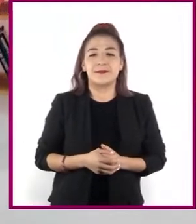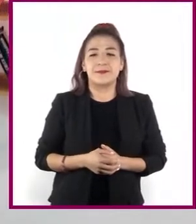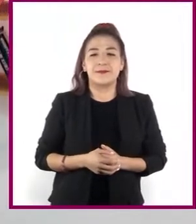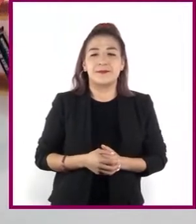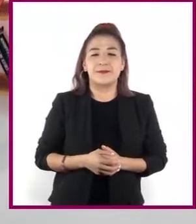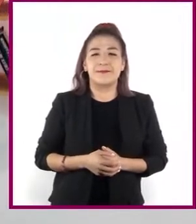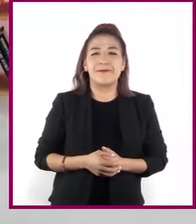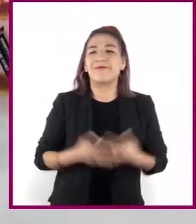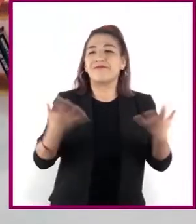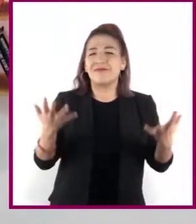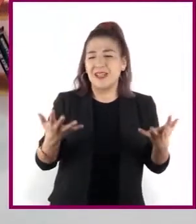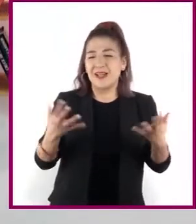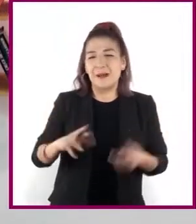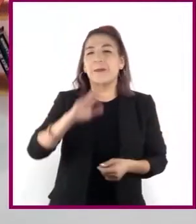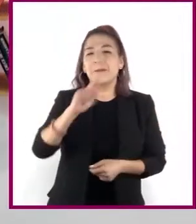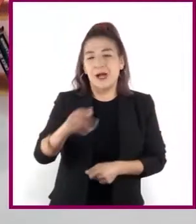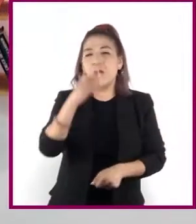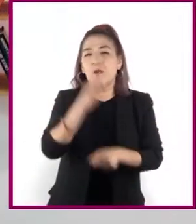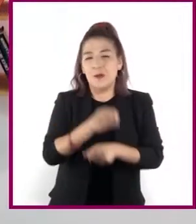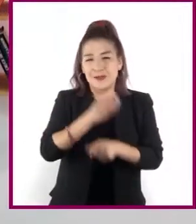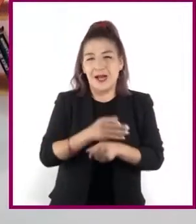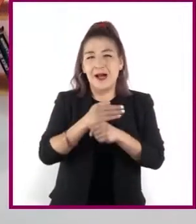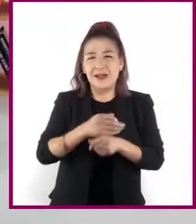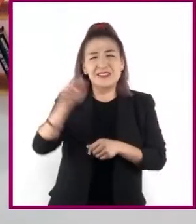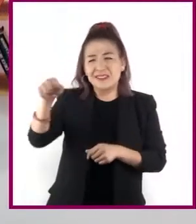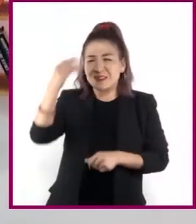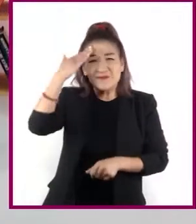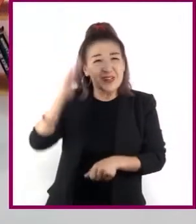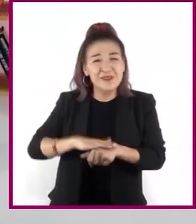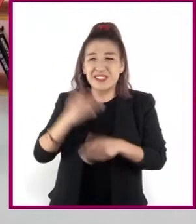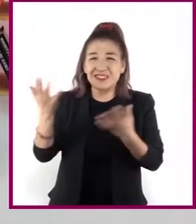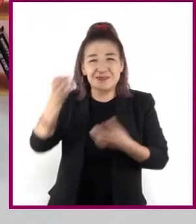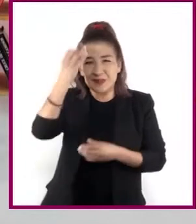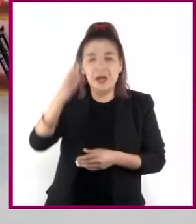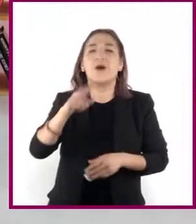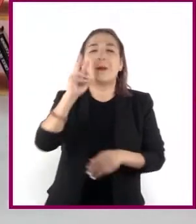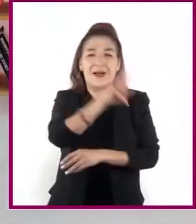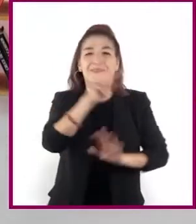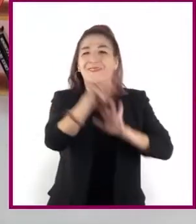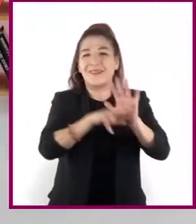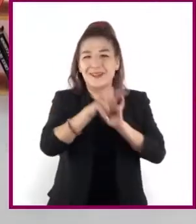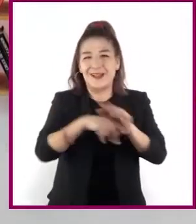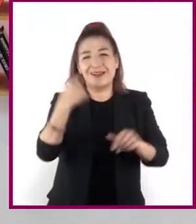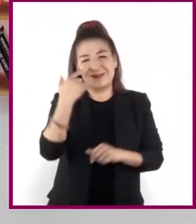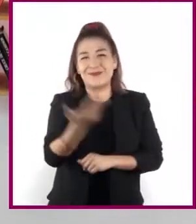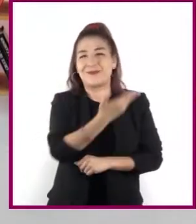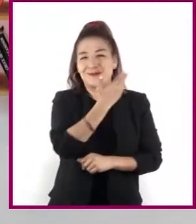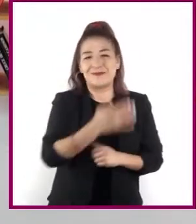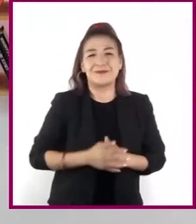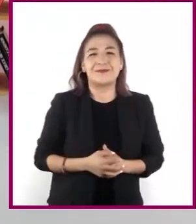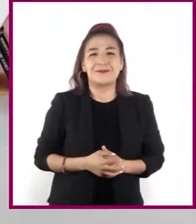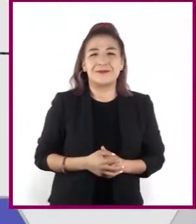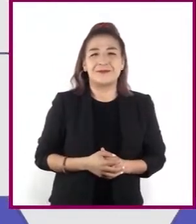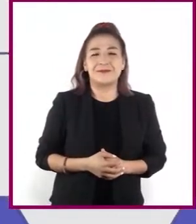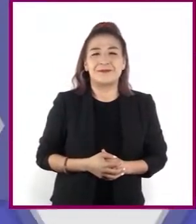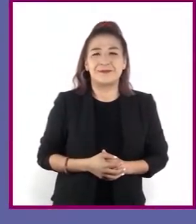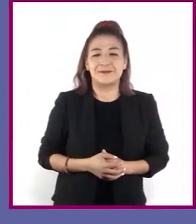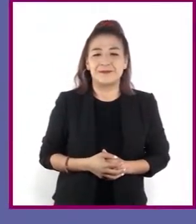¿Qué te parece si ayudamos a nuestra memoria con el siguiente video? ¡Corre video!